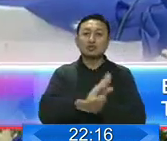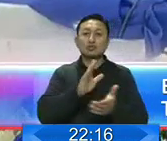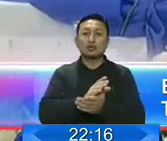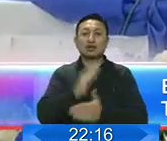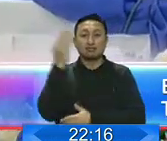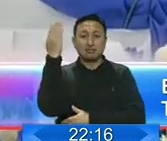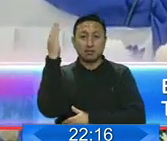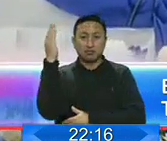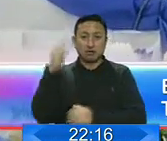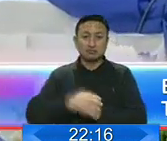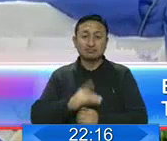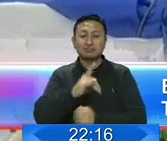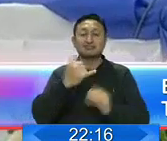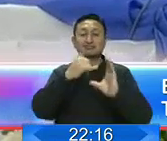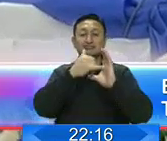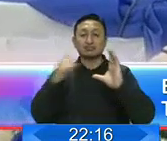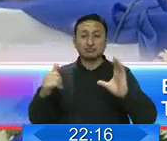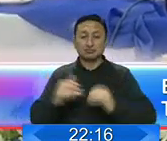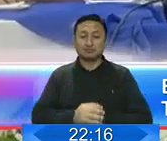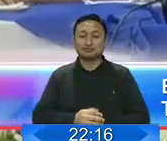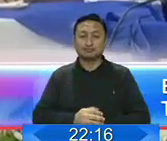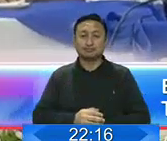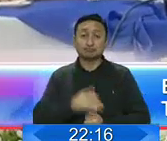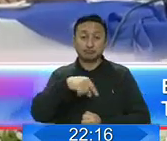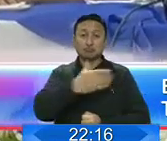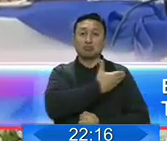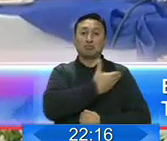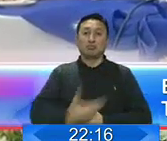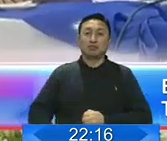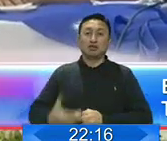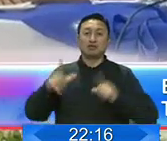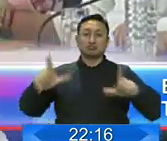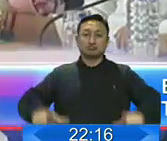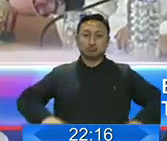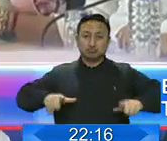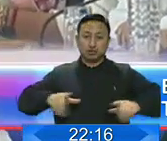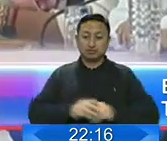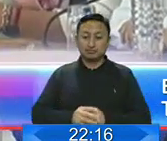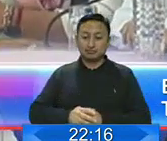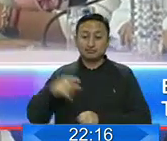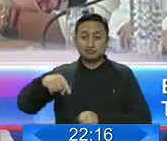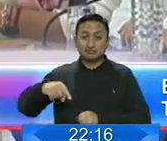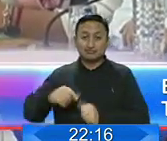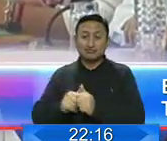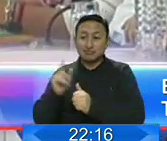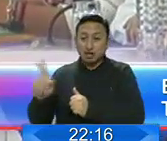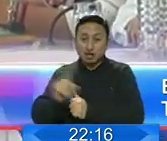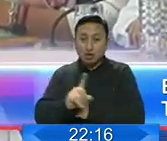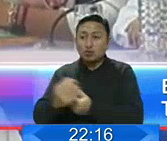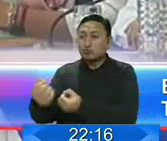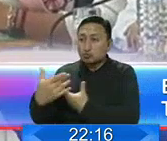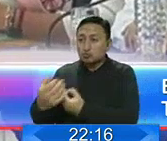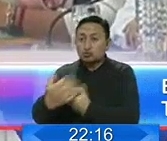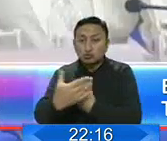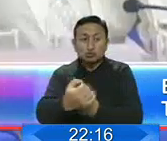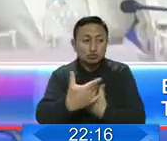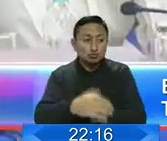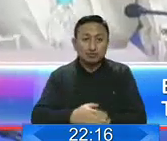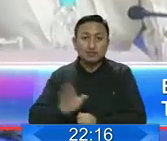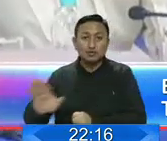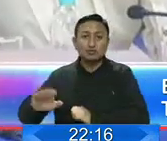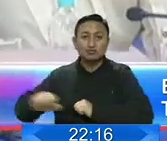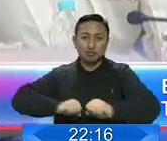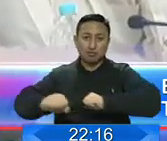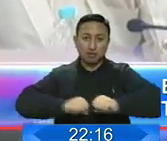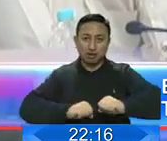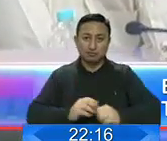Militar Salinas, en la península de Santa Elena. Aquí el presidente de la República escuchó los avances de cada cartera de Estado, de los trabajos que realizan en